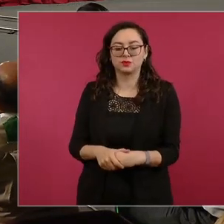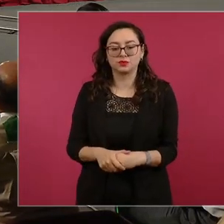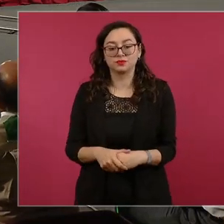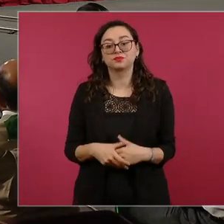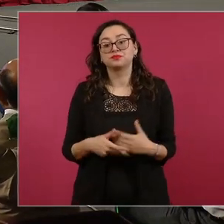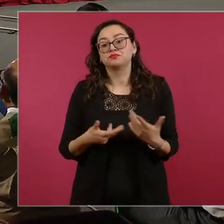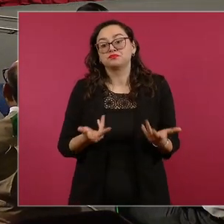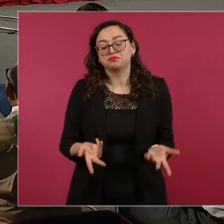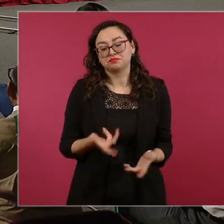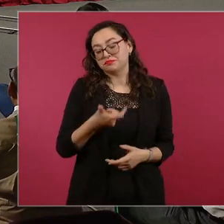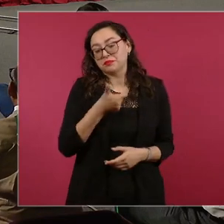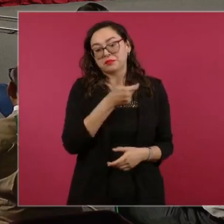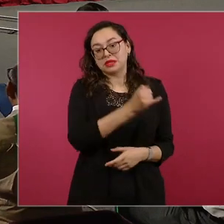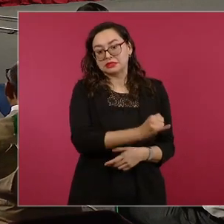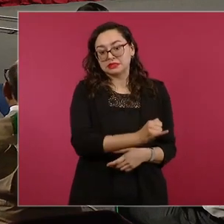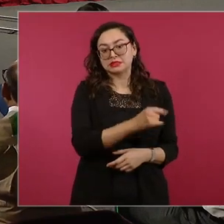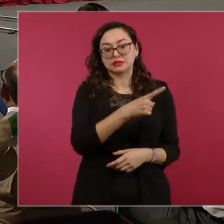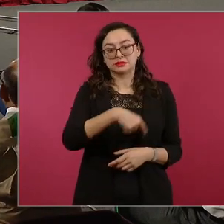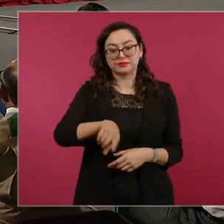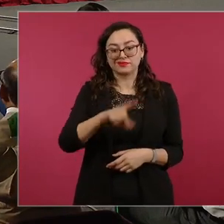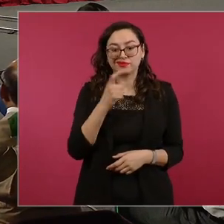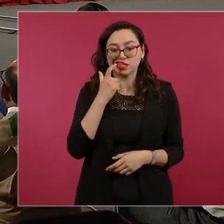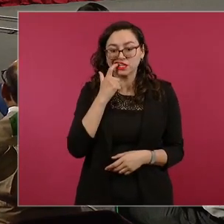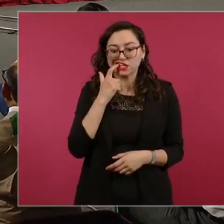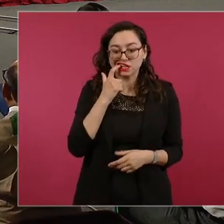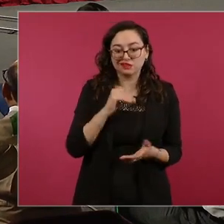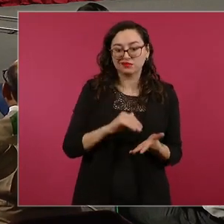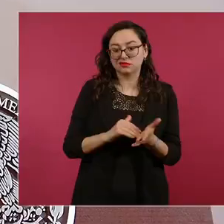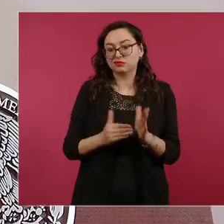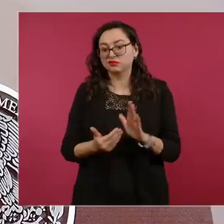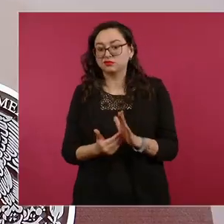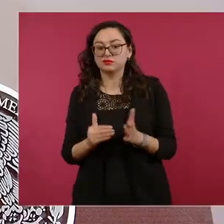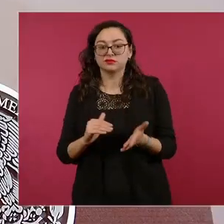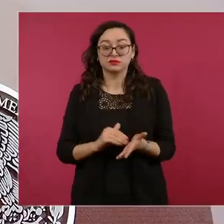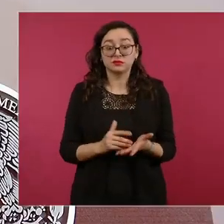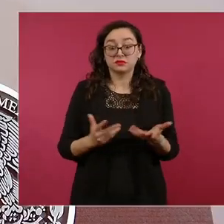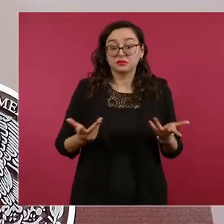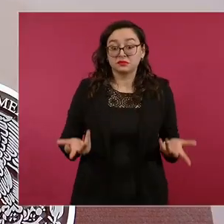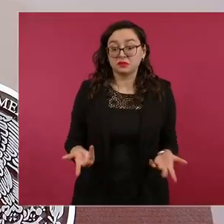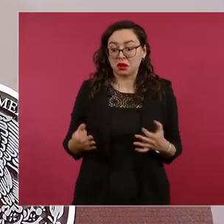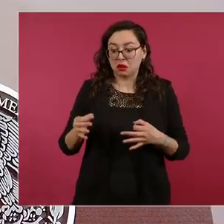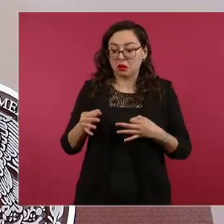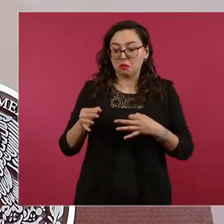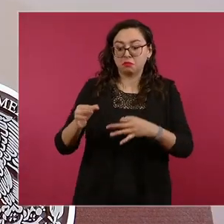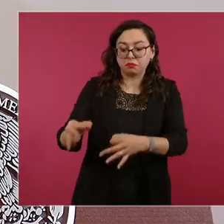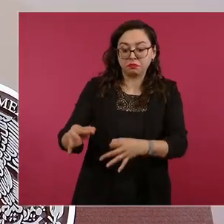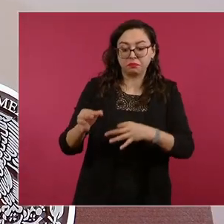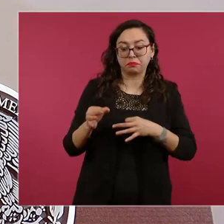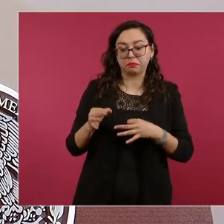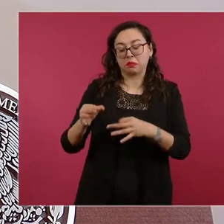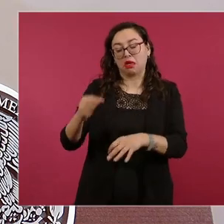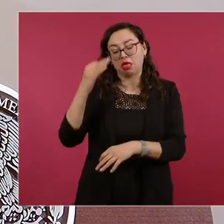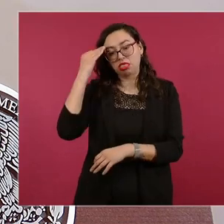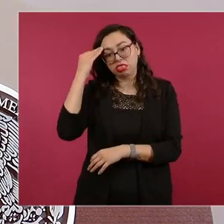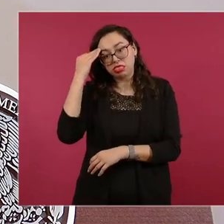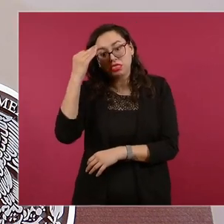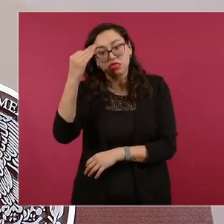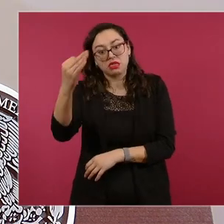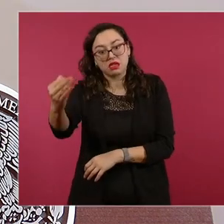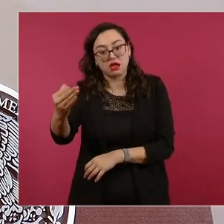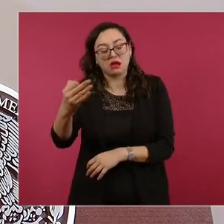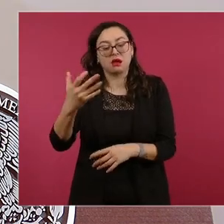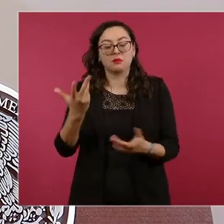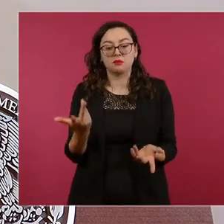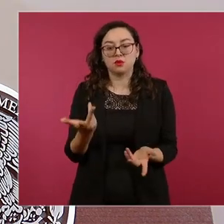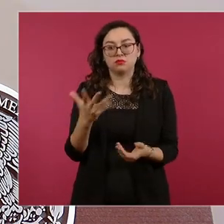suspensiones que les pueden generar indirectamente además perjuicios a la sociedad por la dilación en la